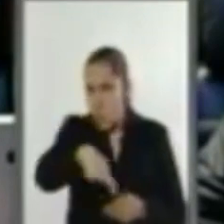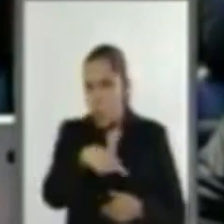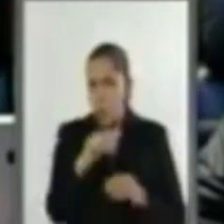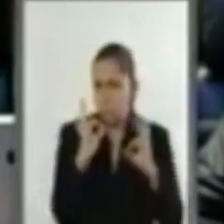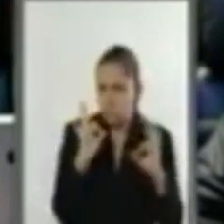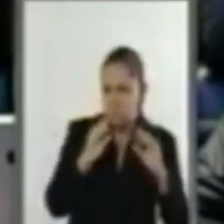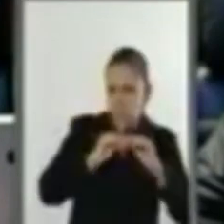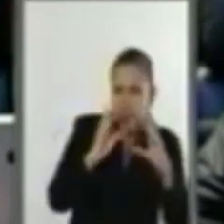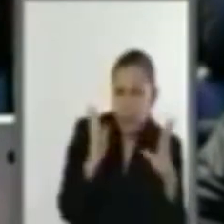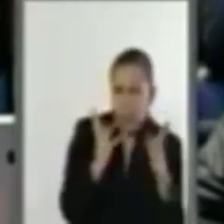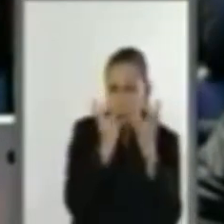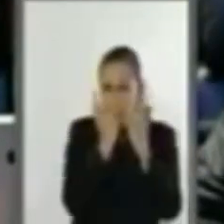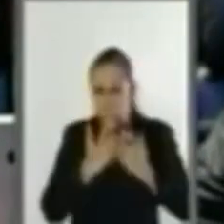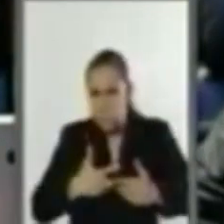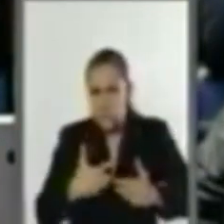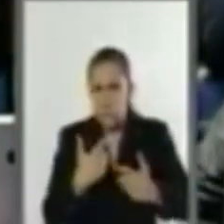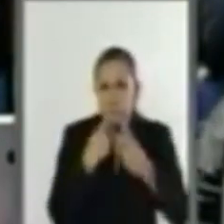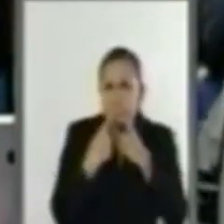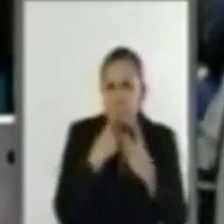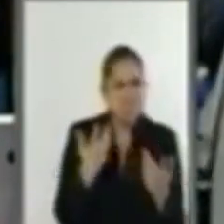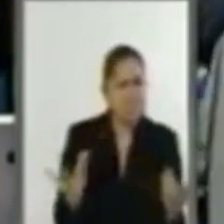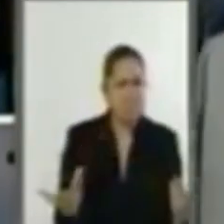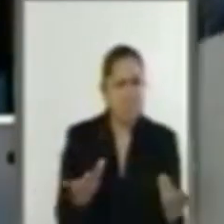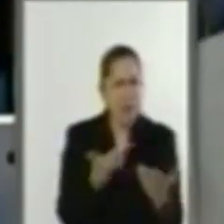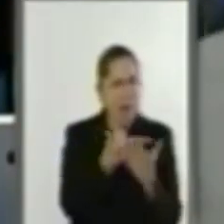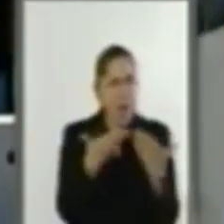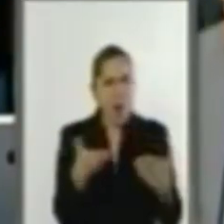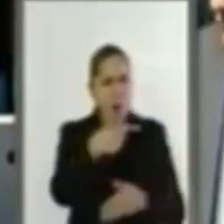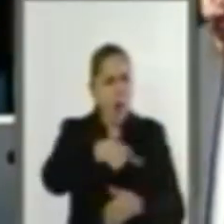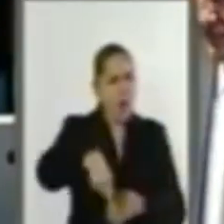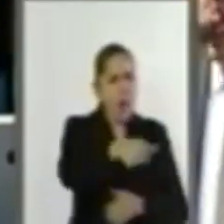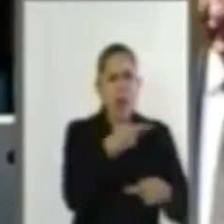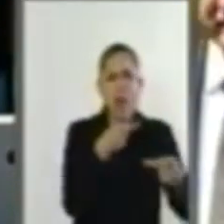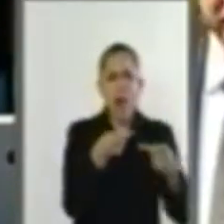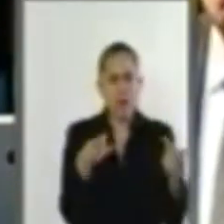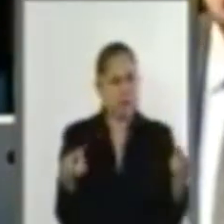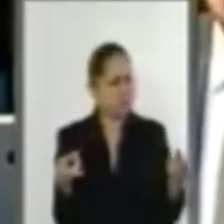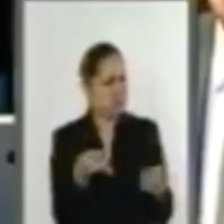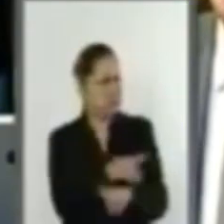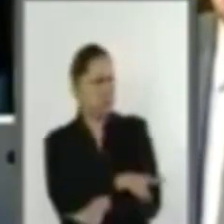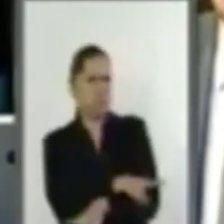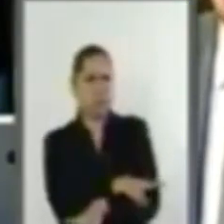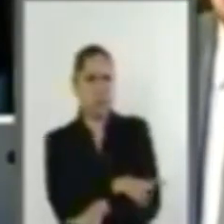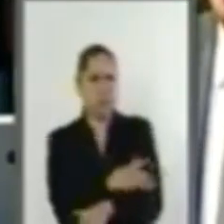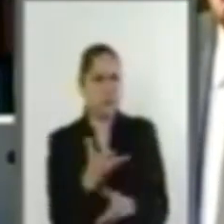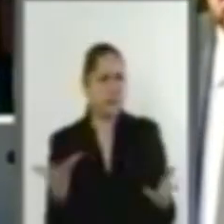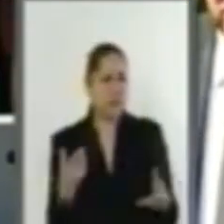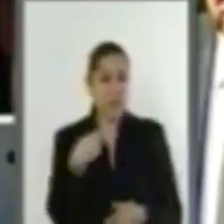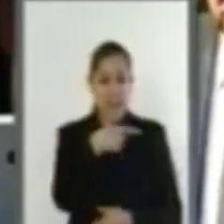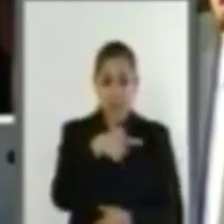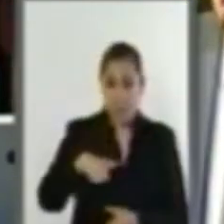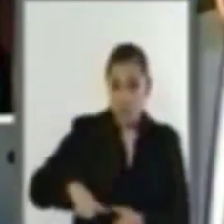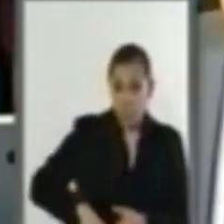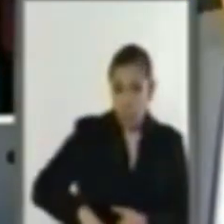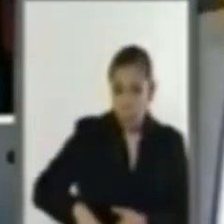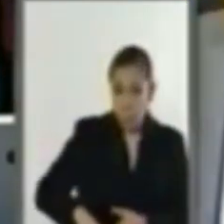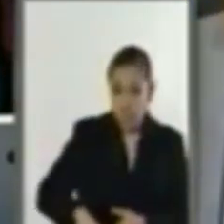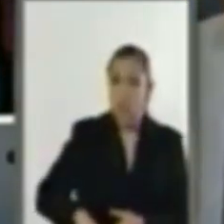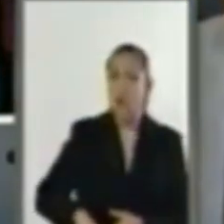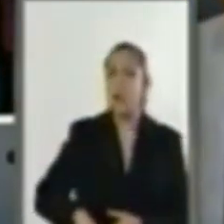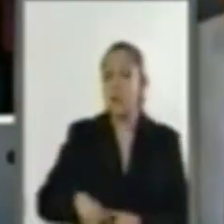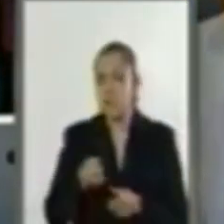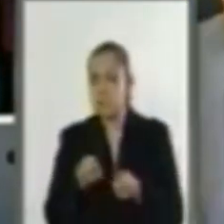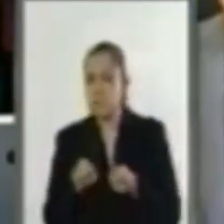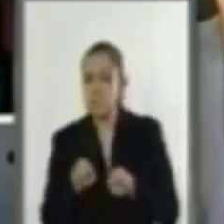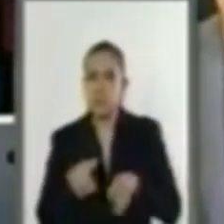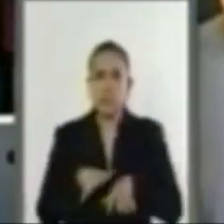tema. Una cosa es la minuta, las leyes secundarias que tienen que quedar muy bien, etcétera, pero las leyes secundarias están atadas, desde